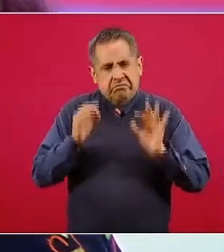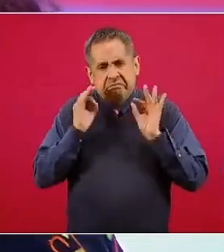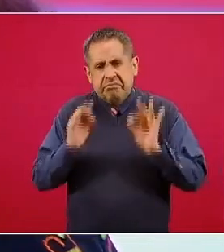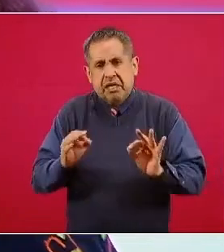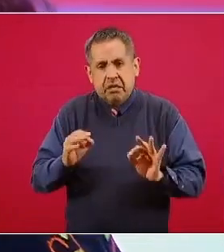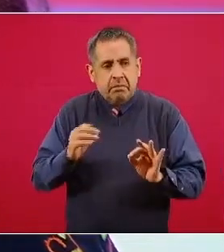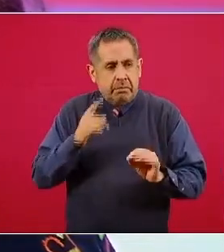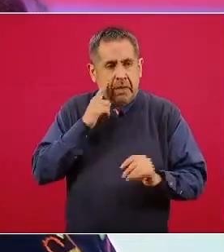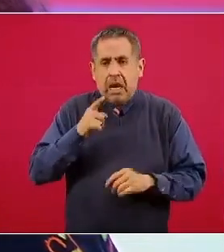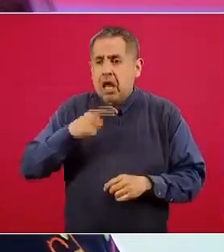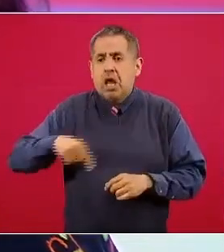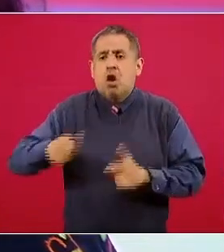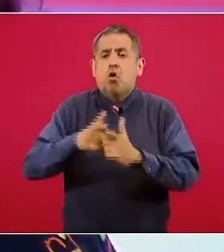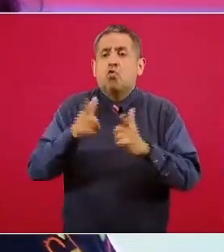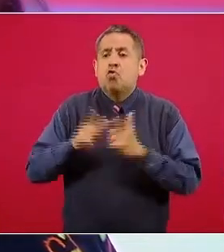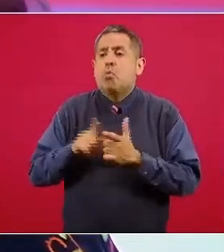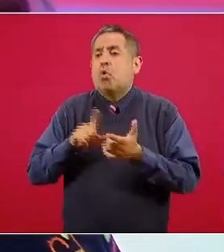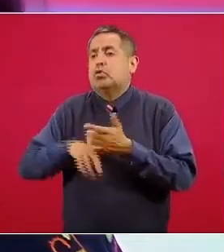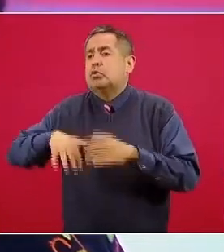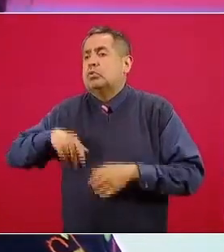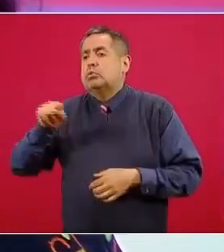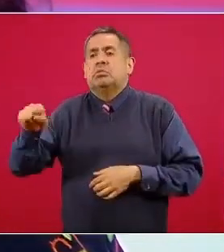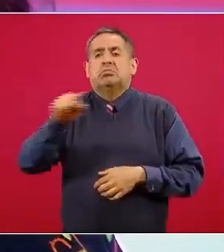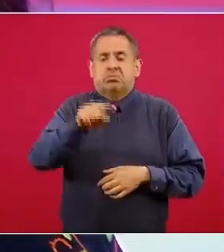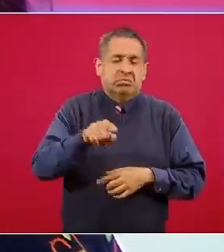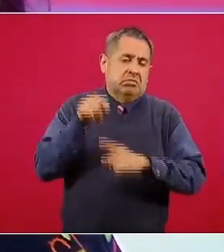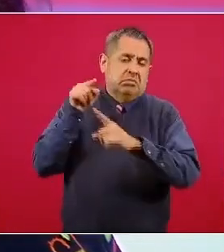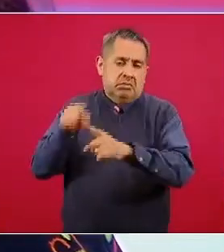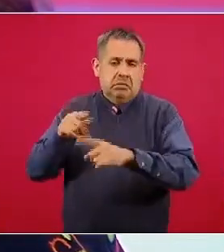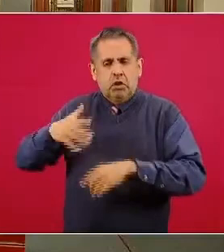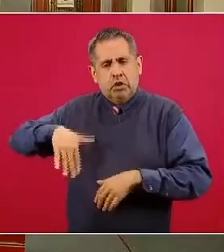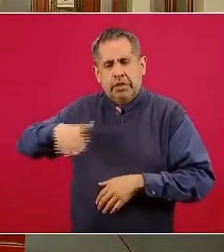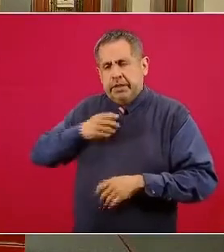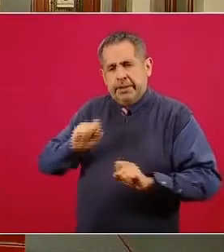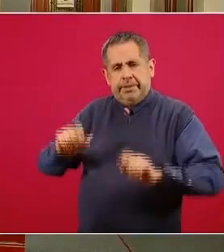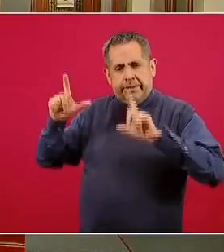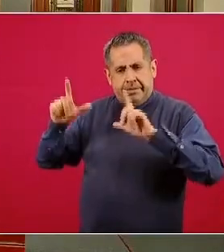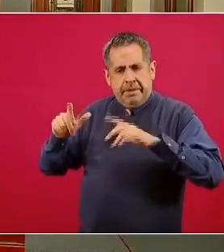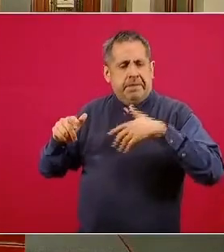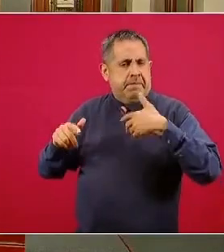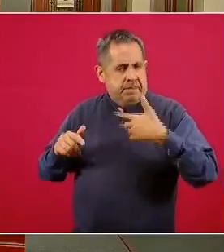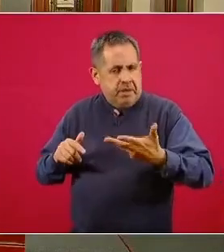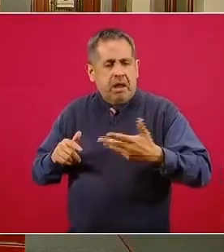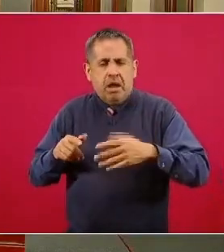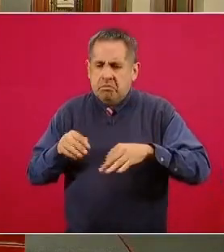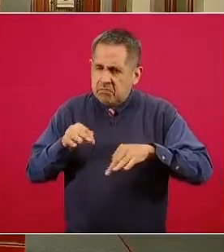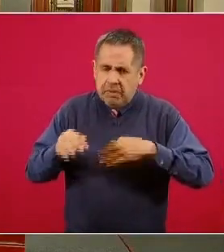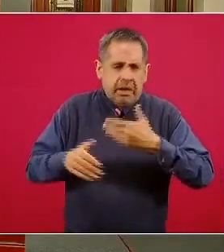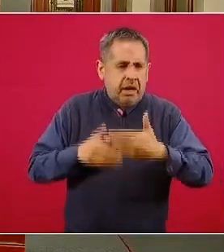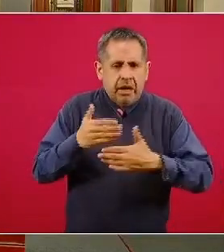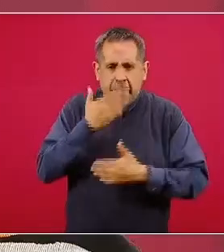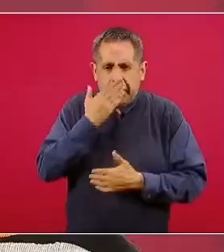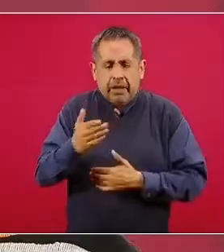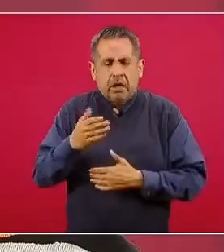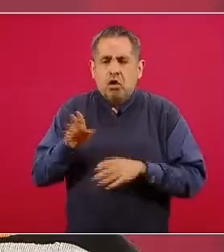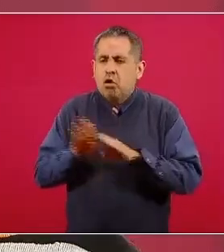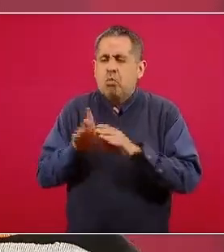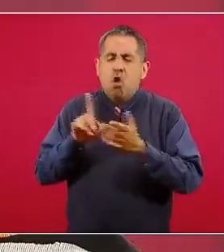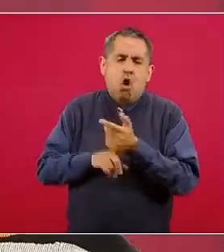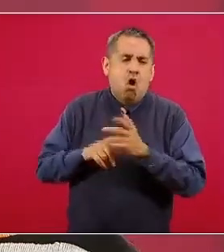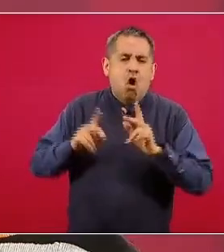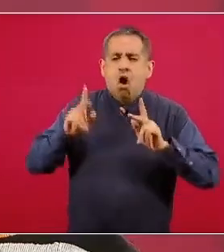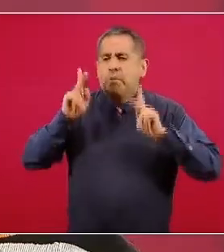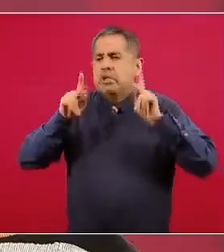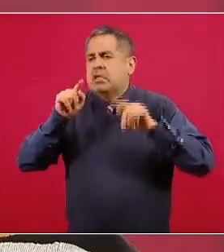poder alcanzar a los grupos que hemos señalado. Como señalaba en mi presentación, vamos a trabajar con visita dirigida